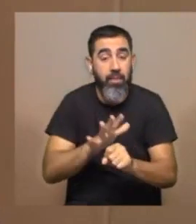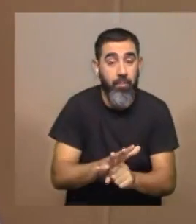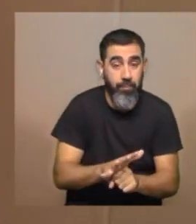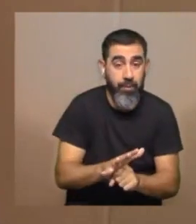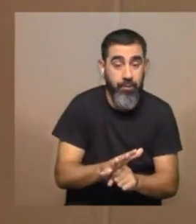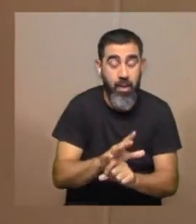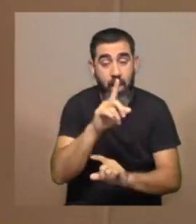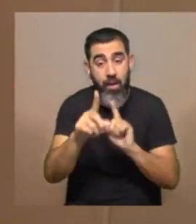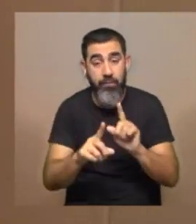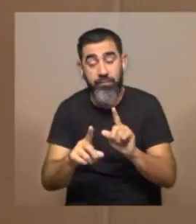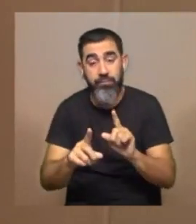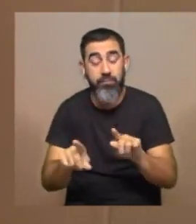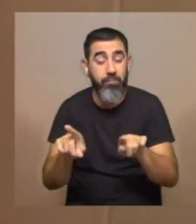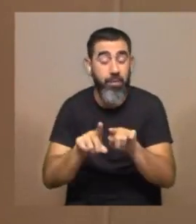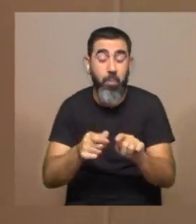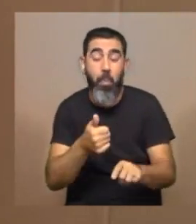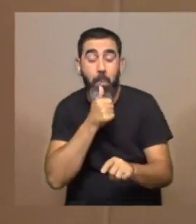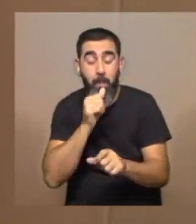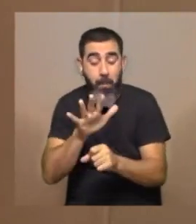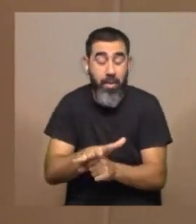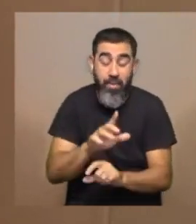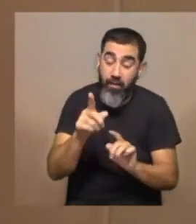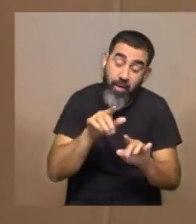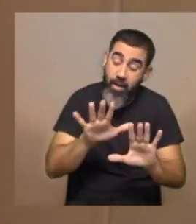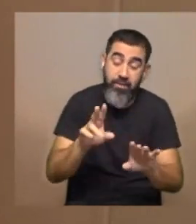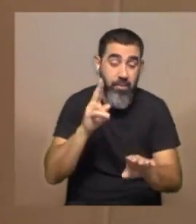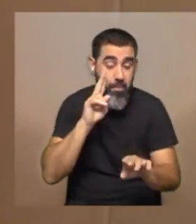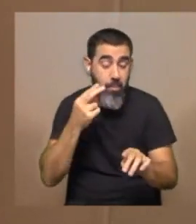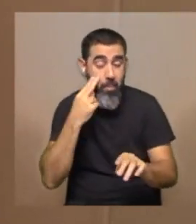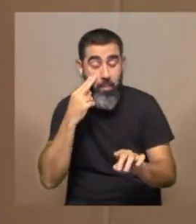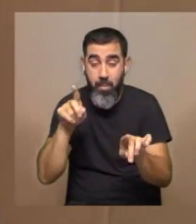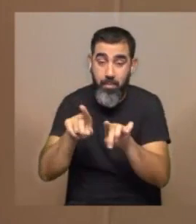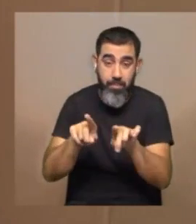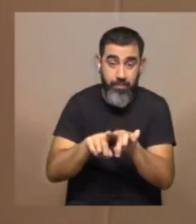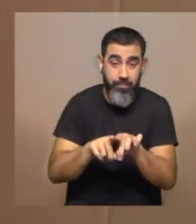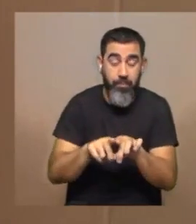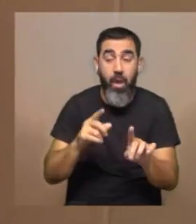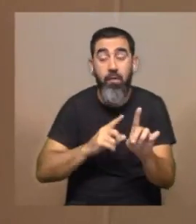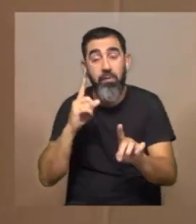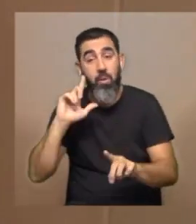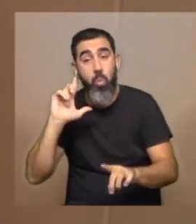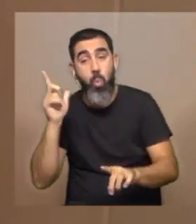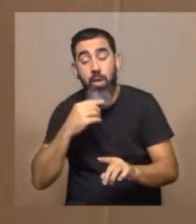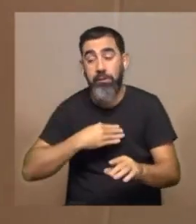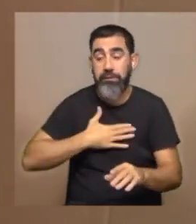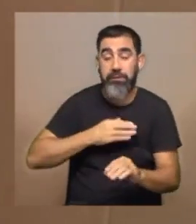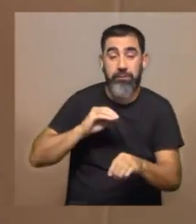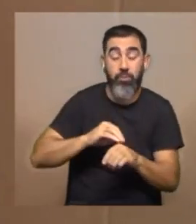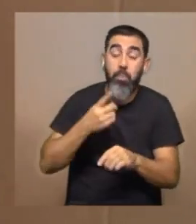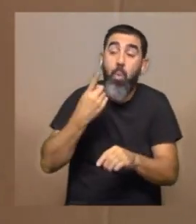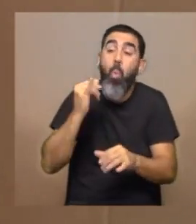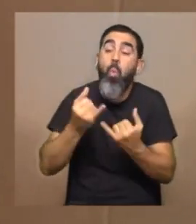los caños o una bombilla por dentro, y eso a la larga trae problemas, ¿verdad? Entonces uno puede no tener síntomas y un día tener un